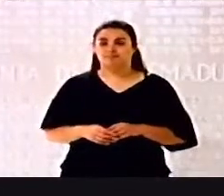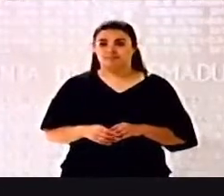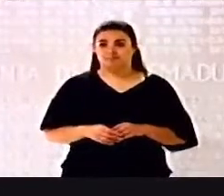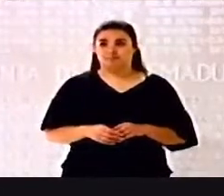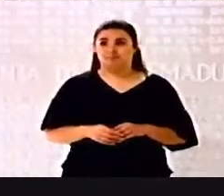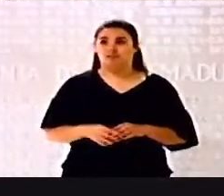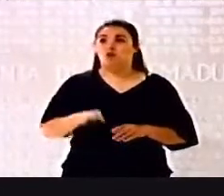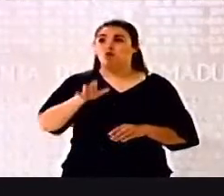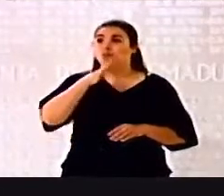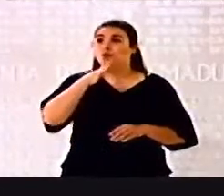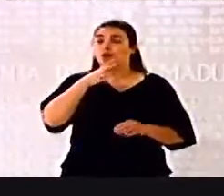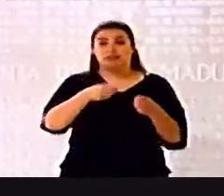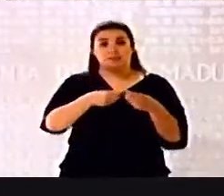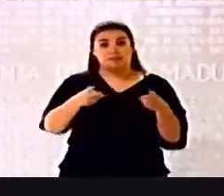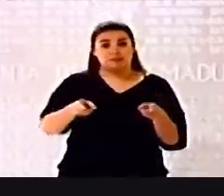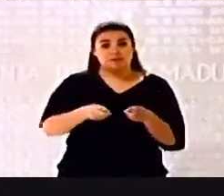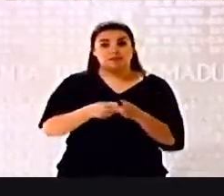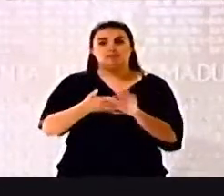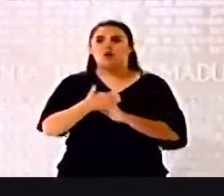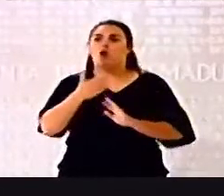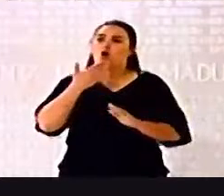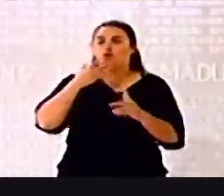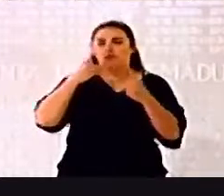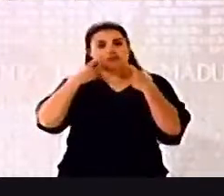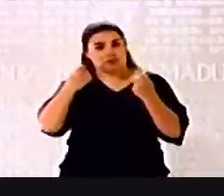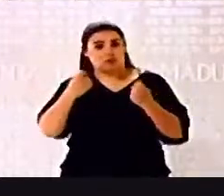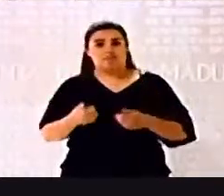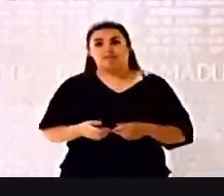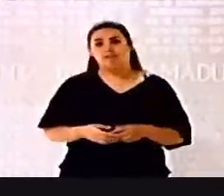Porque la piscina es un ocio saludable.